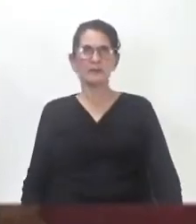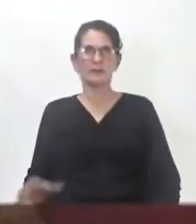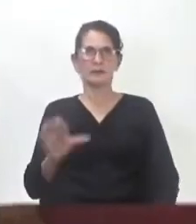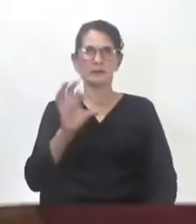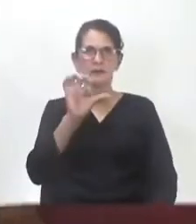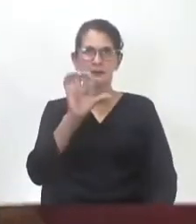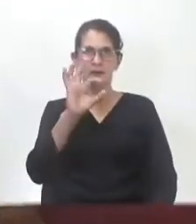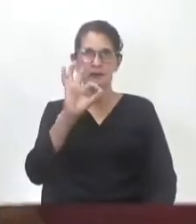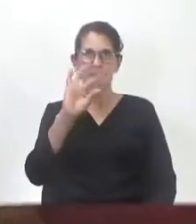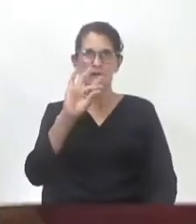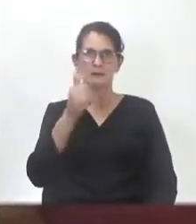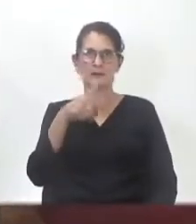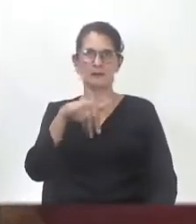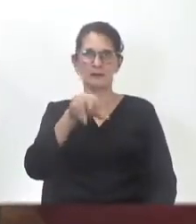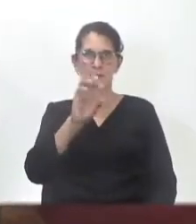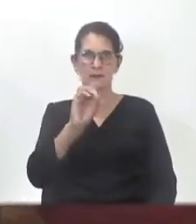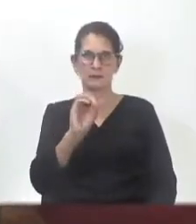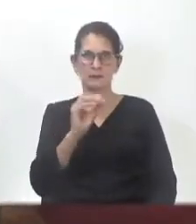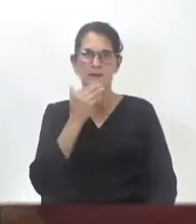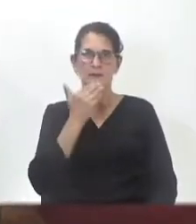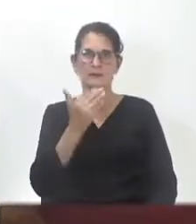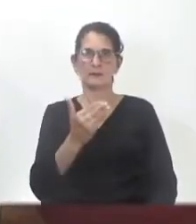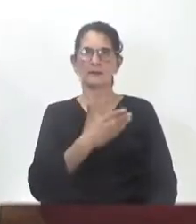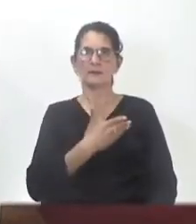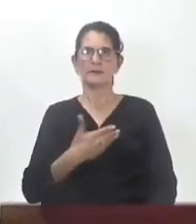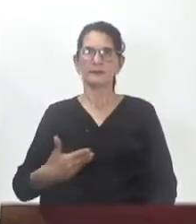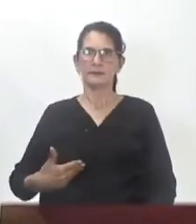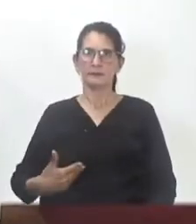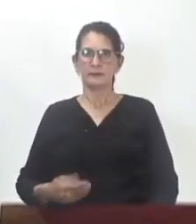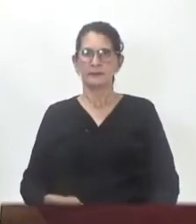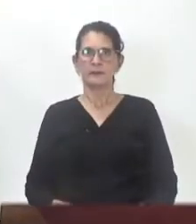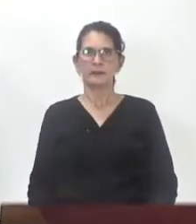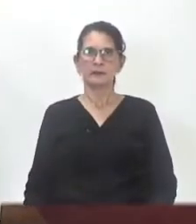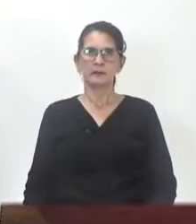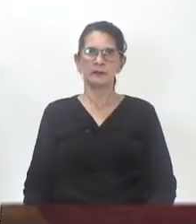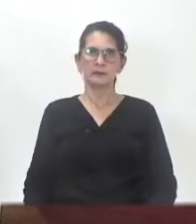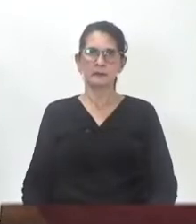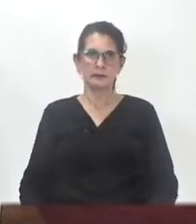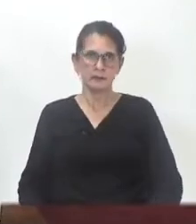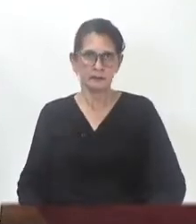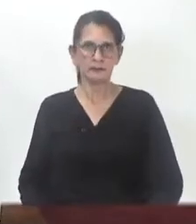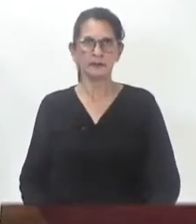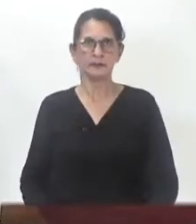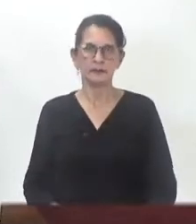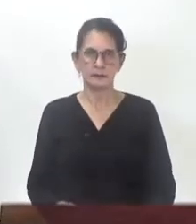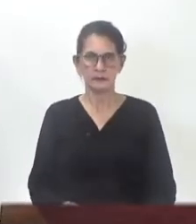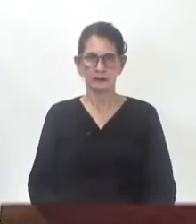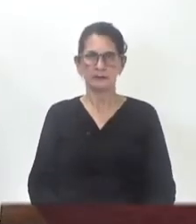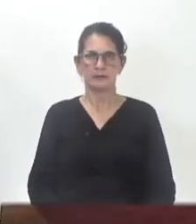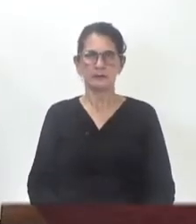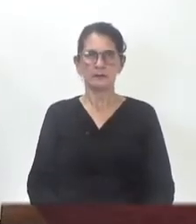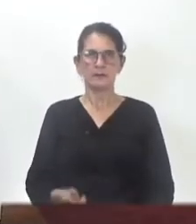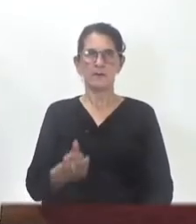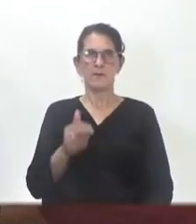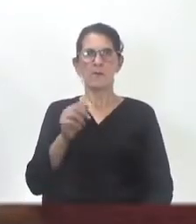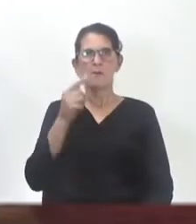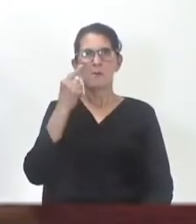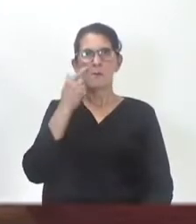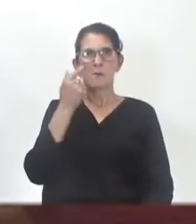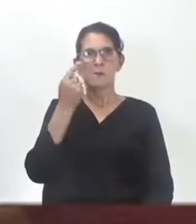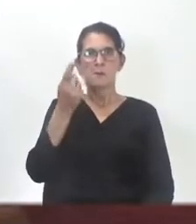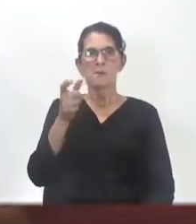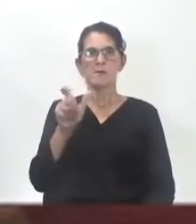Muchas gracias, presidente. Primero que nada quiero agradecerle a los coordinadores que pedí para pasar unas imágenes que